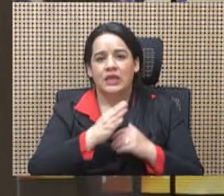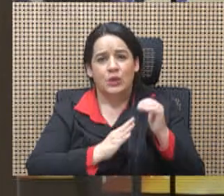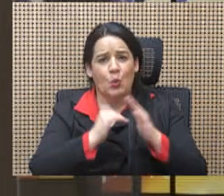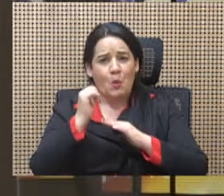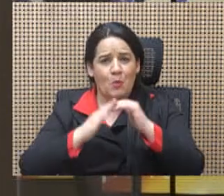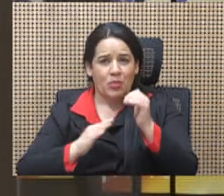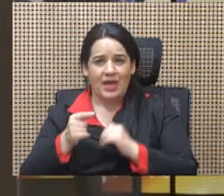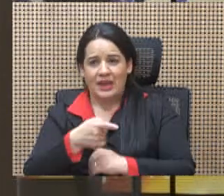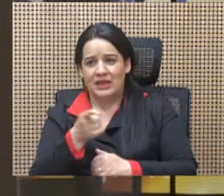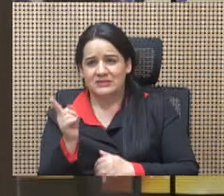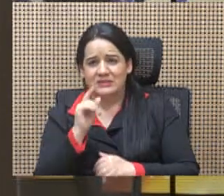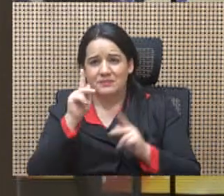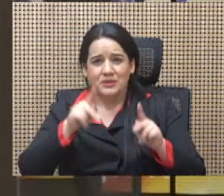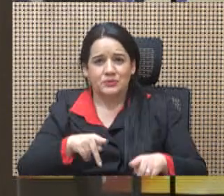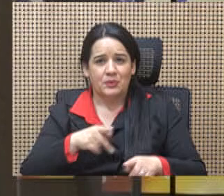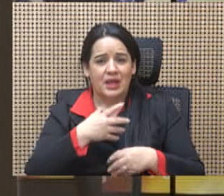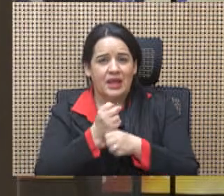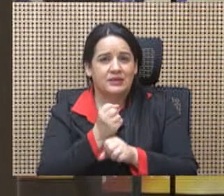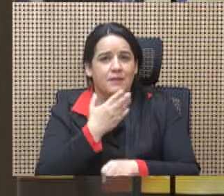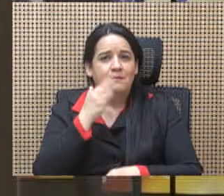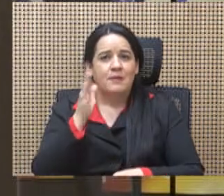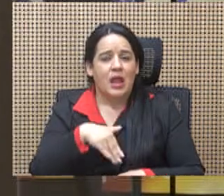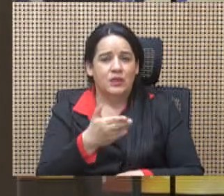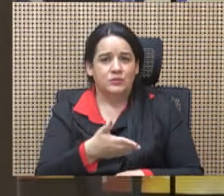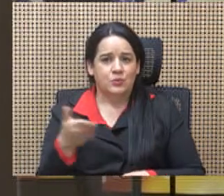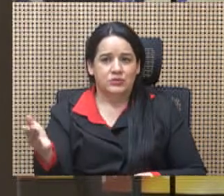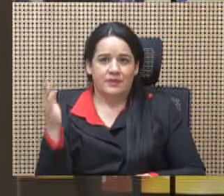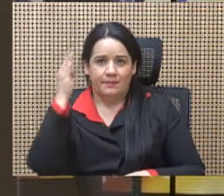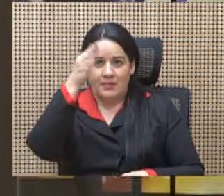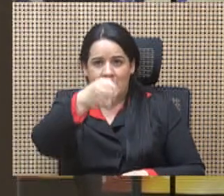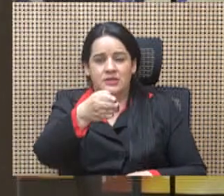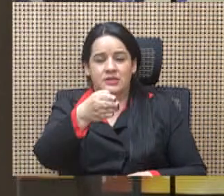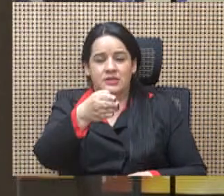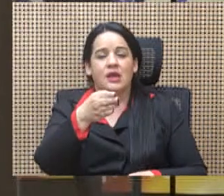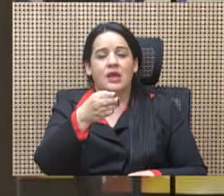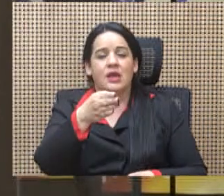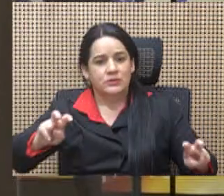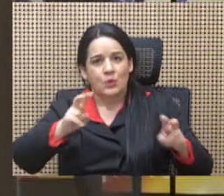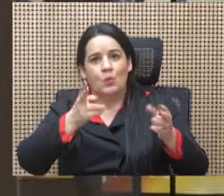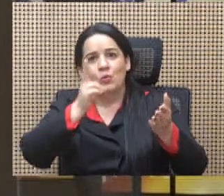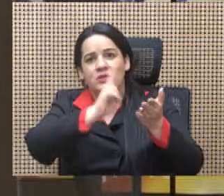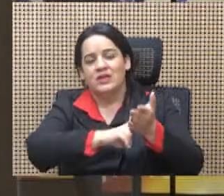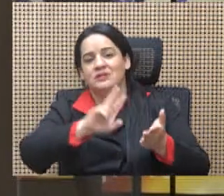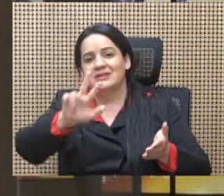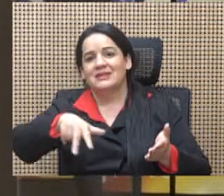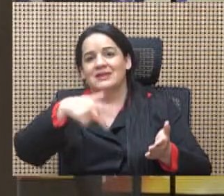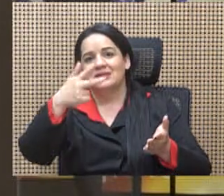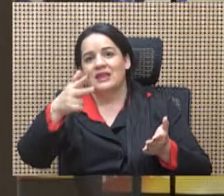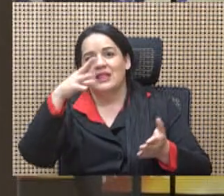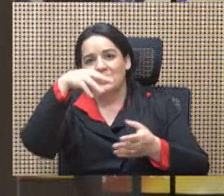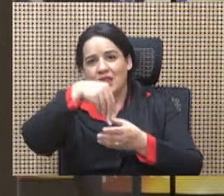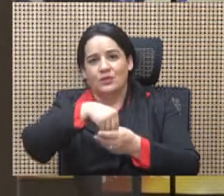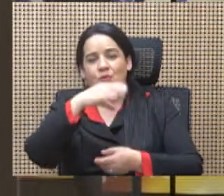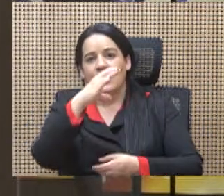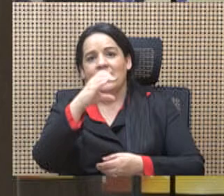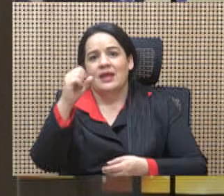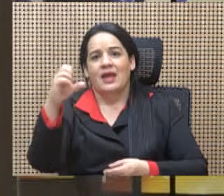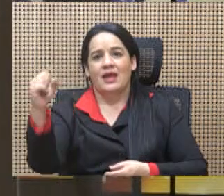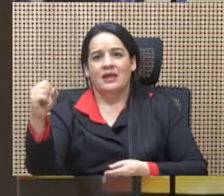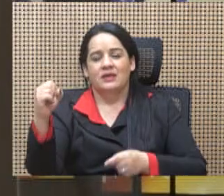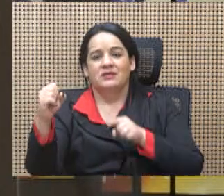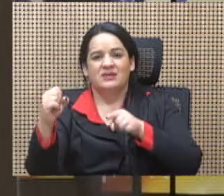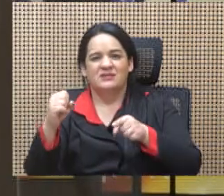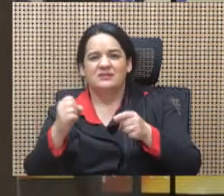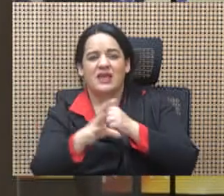a los que están haciendo mal las cosas vaya revise los contratos de tercerización en la caja esas estafas de